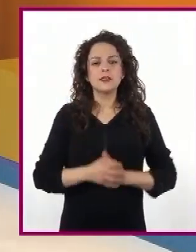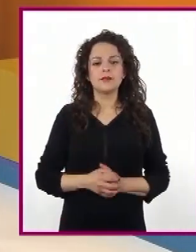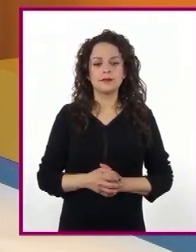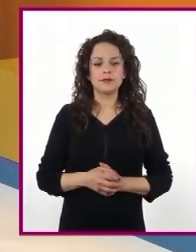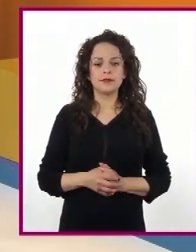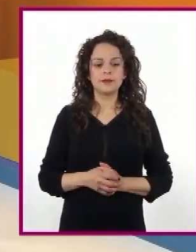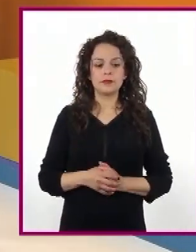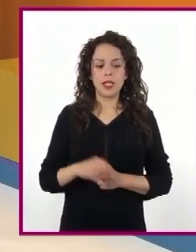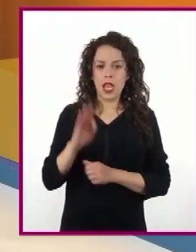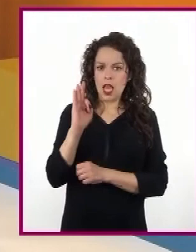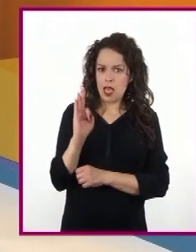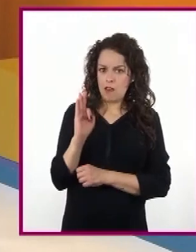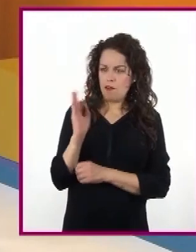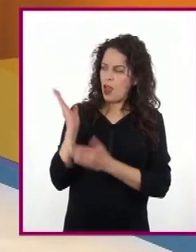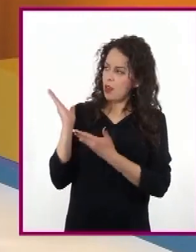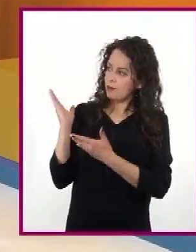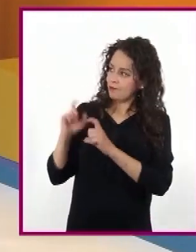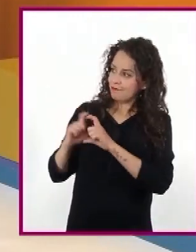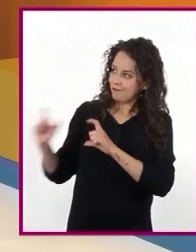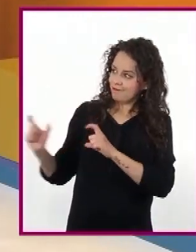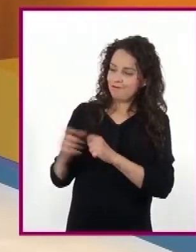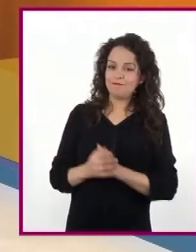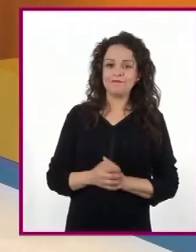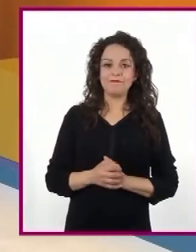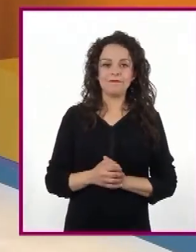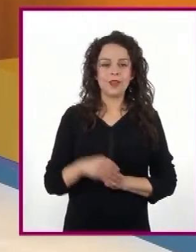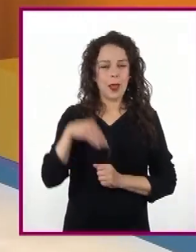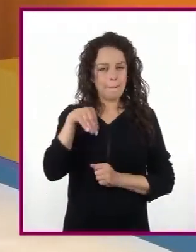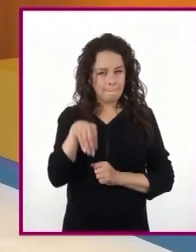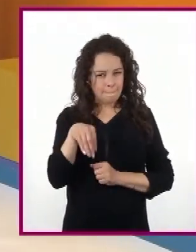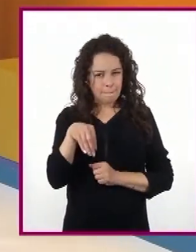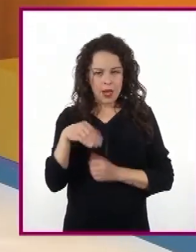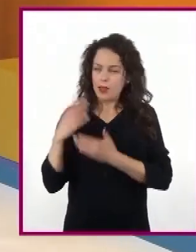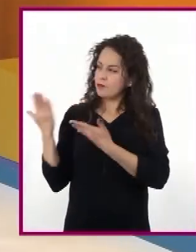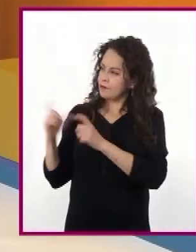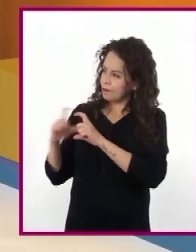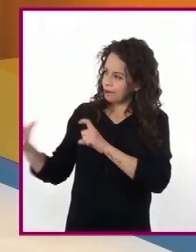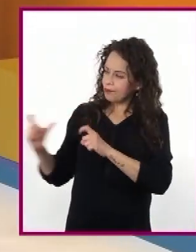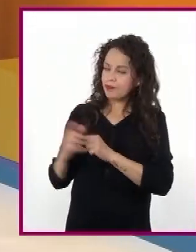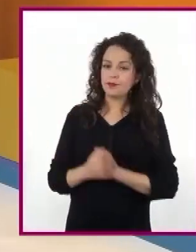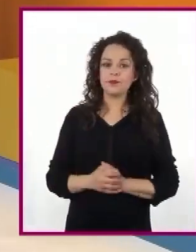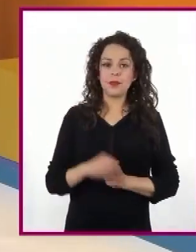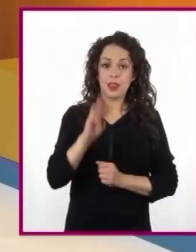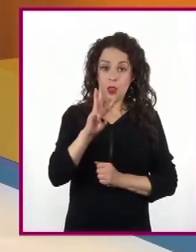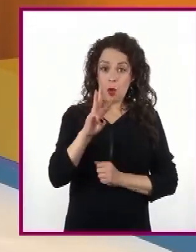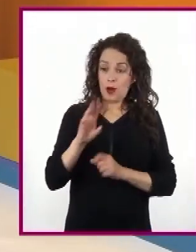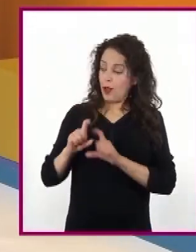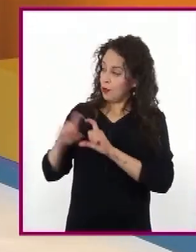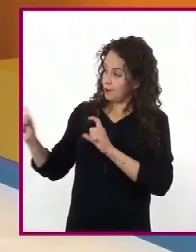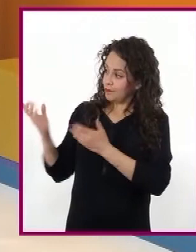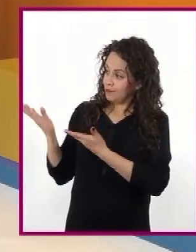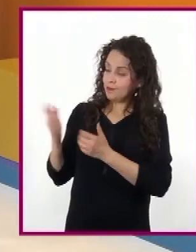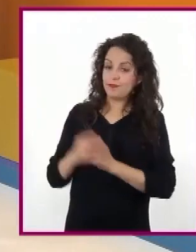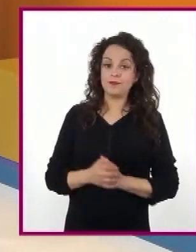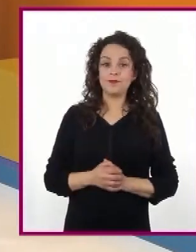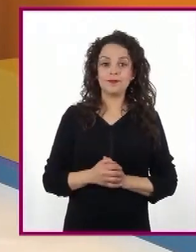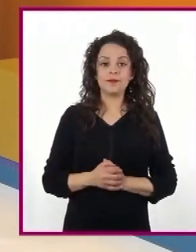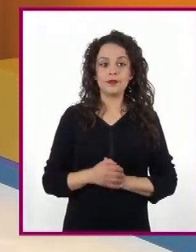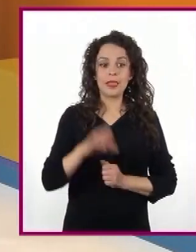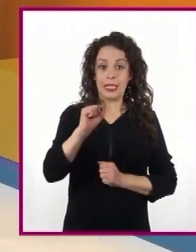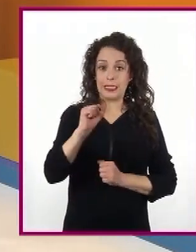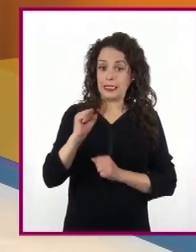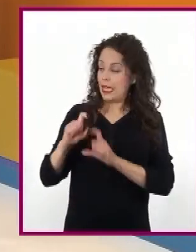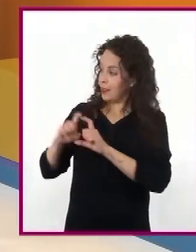F representa lluvias todo el año. M, lluvias de monzón. W, lluvias en verano.